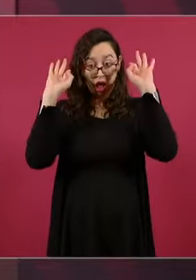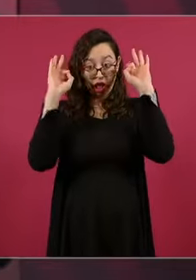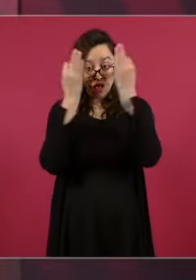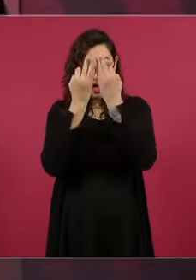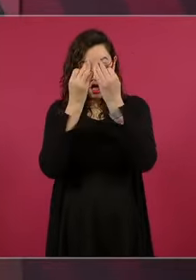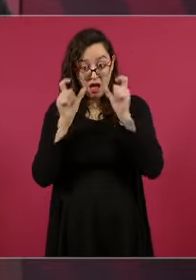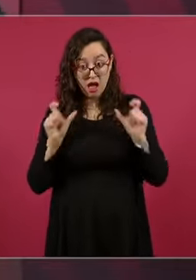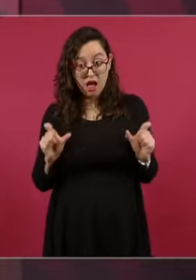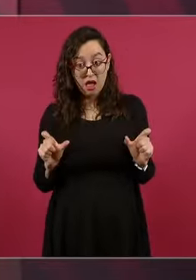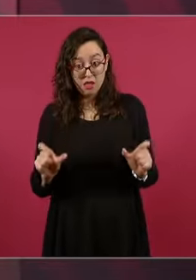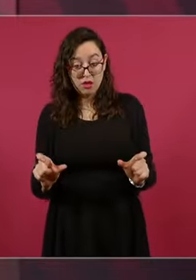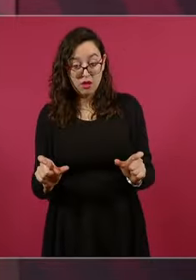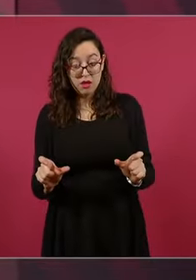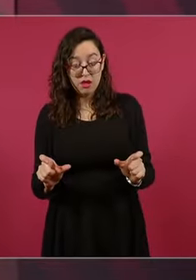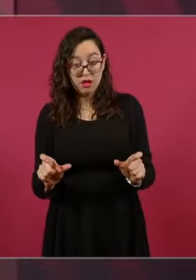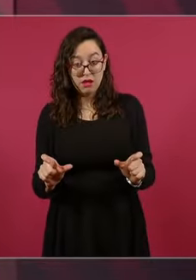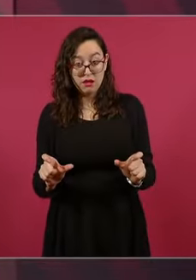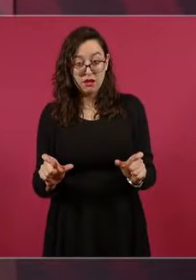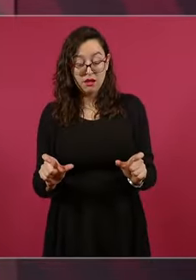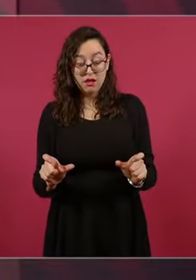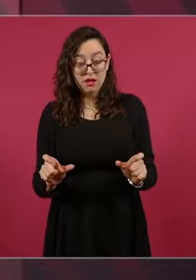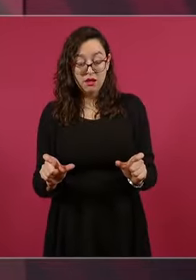y me pedían